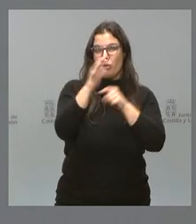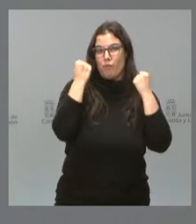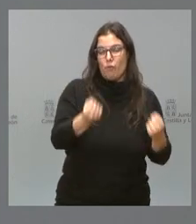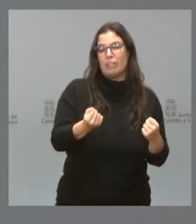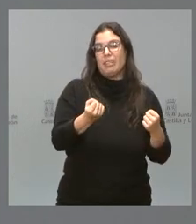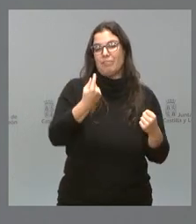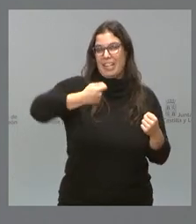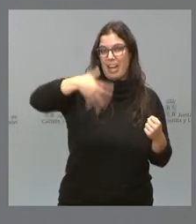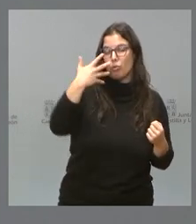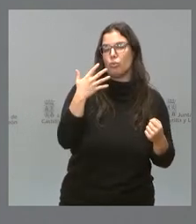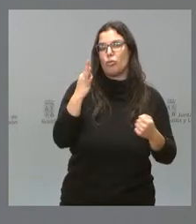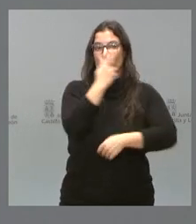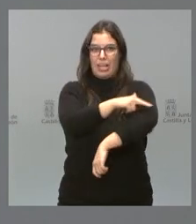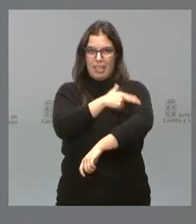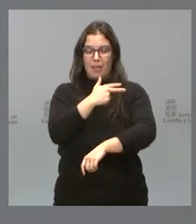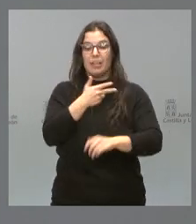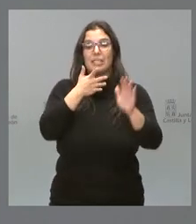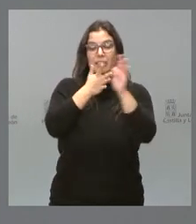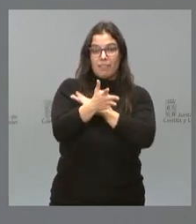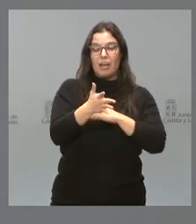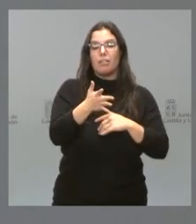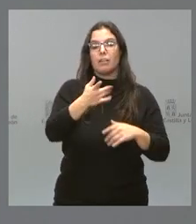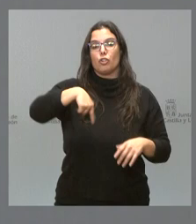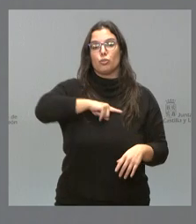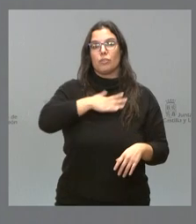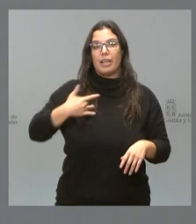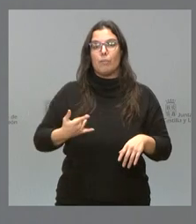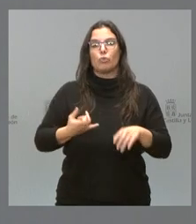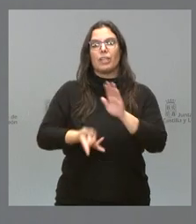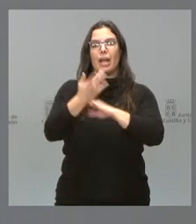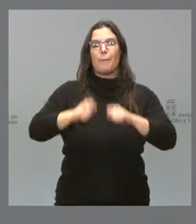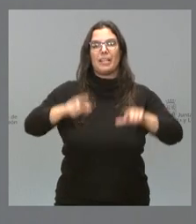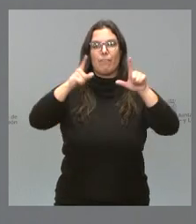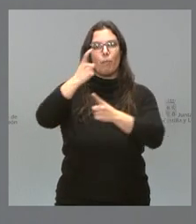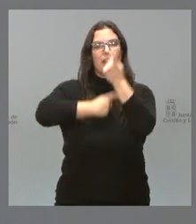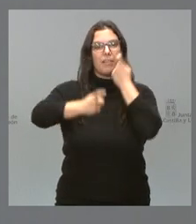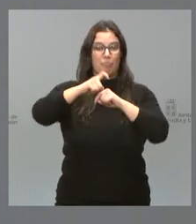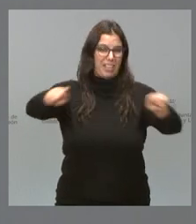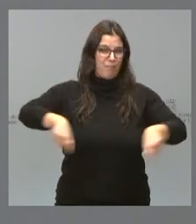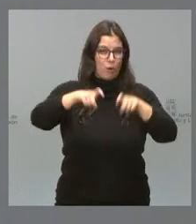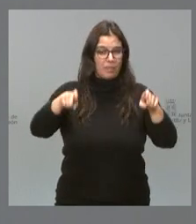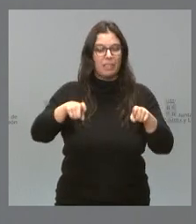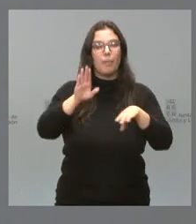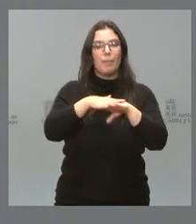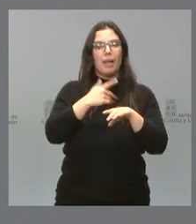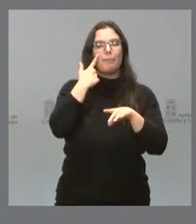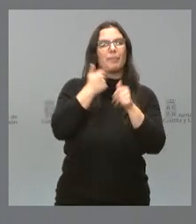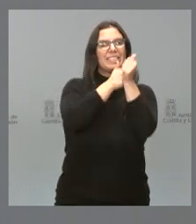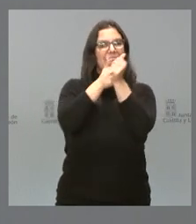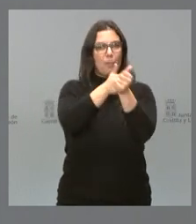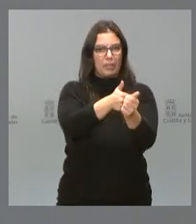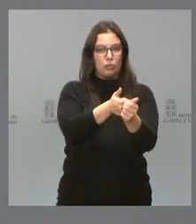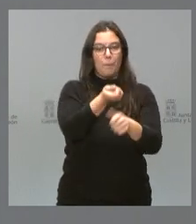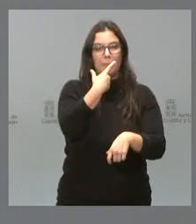económico saben ustedes que se trata de desarrollar aquí una plataforma informática para establecer el seguimiento de